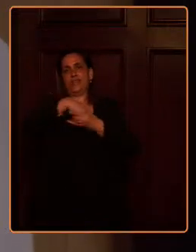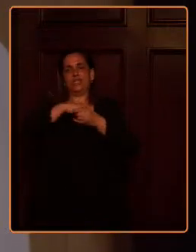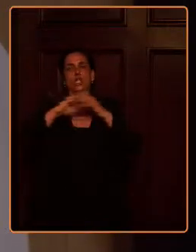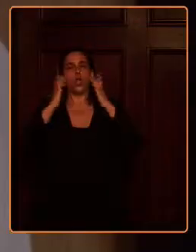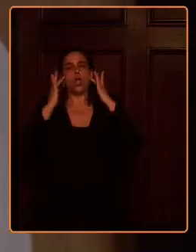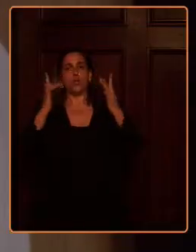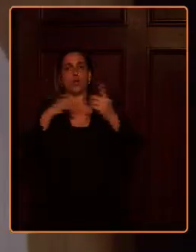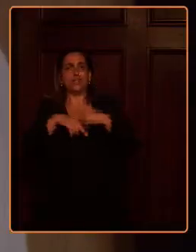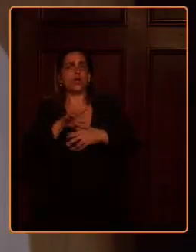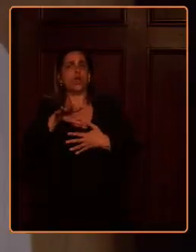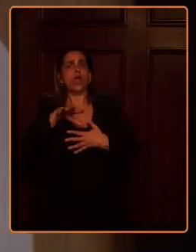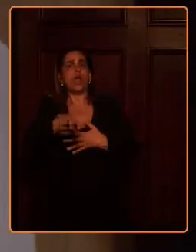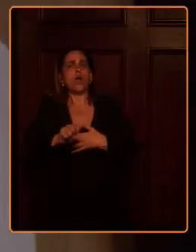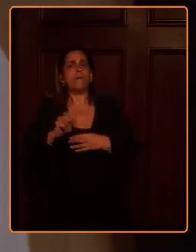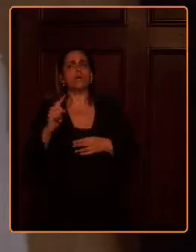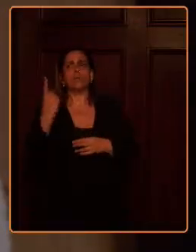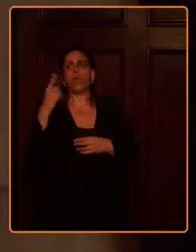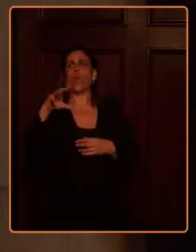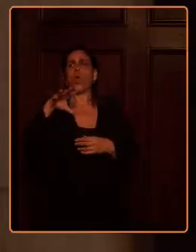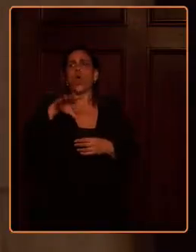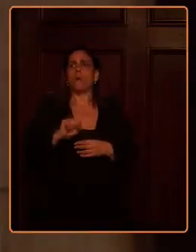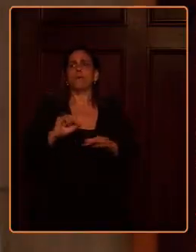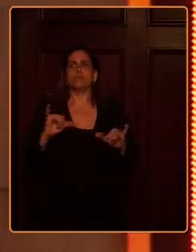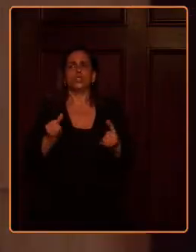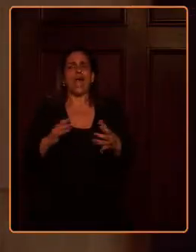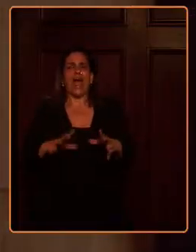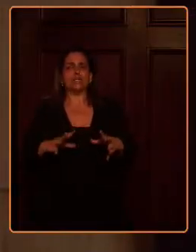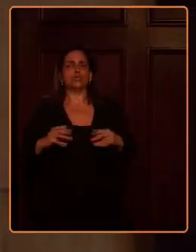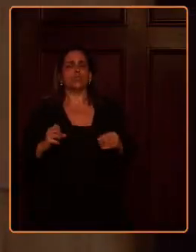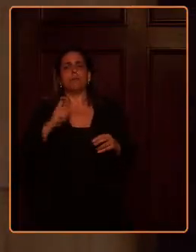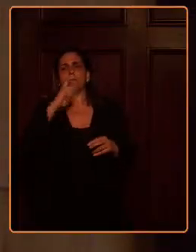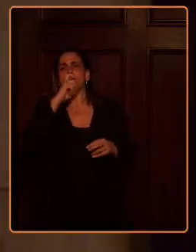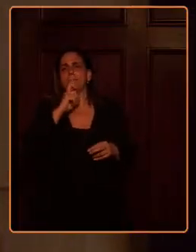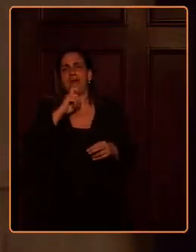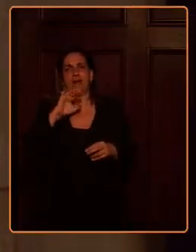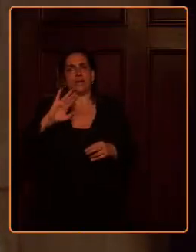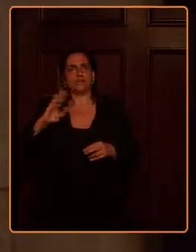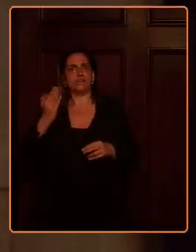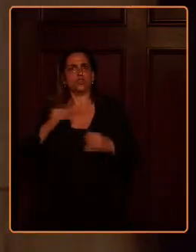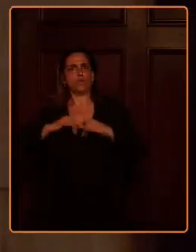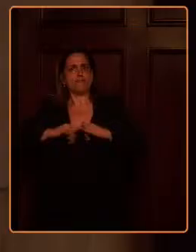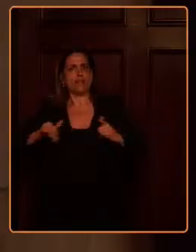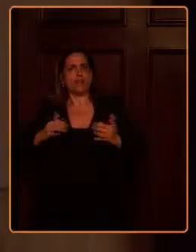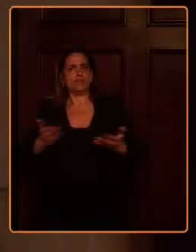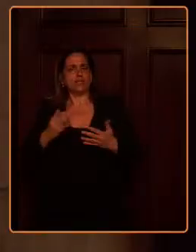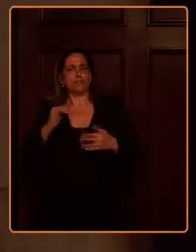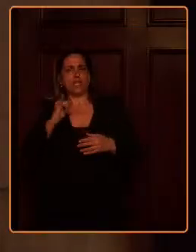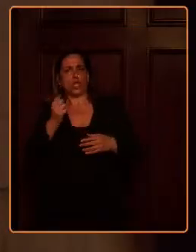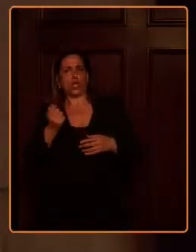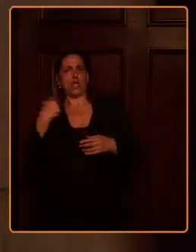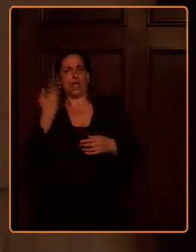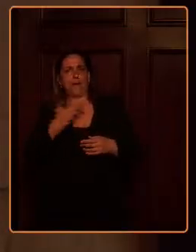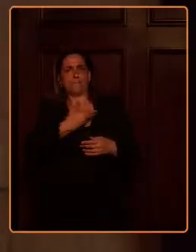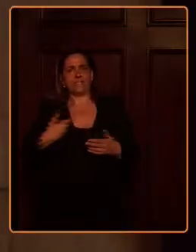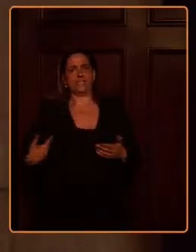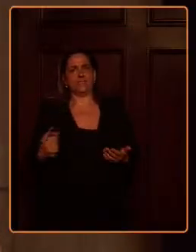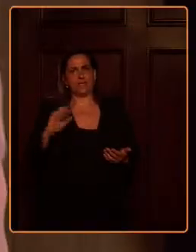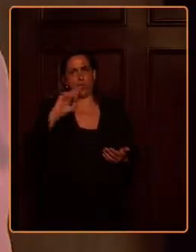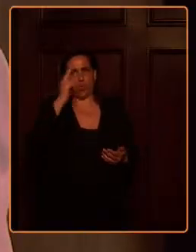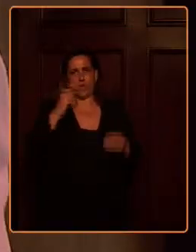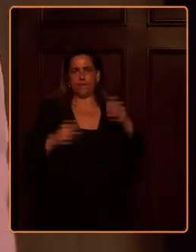Y ese es el compromiso, es uno de los compromisos que asumimos en marzo en el lanzamiento del EDUIA en Presidencia de la República.